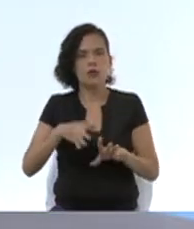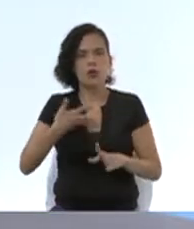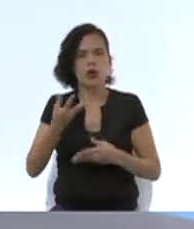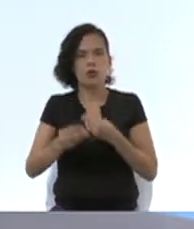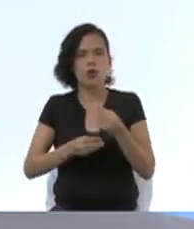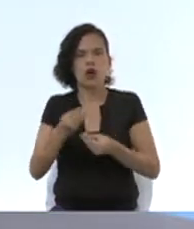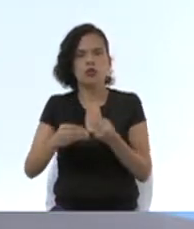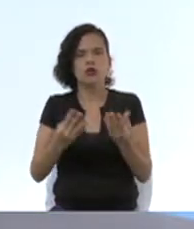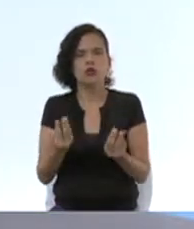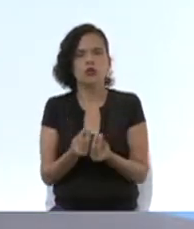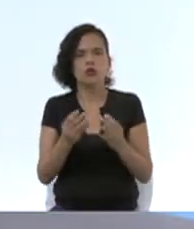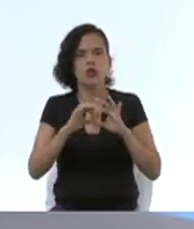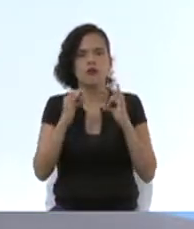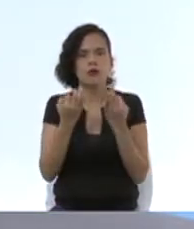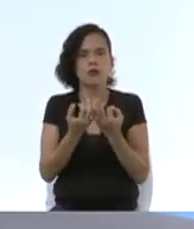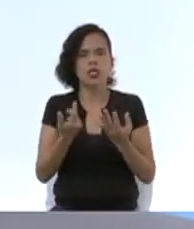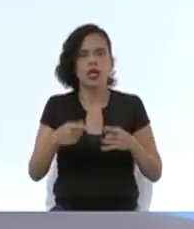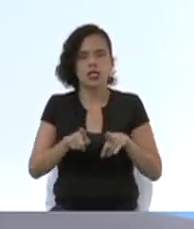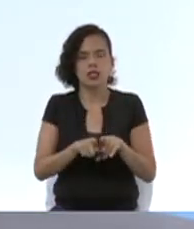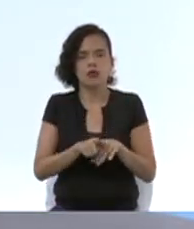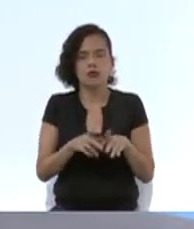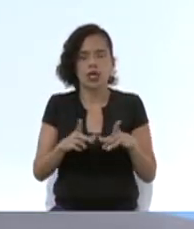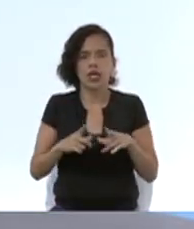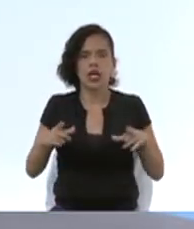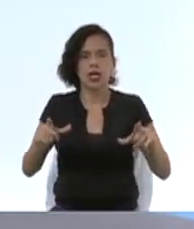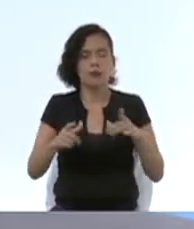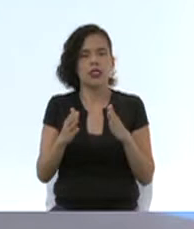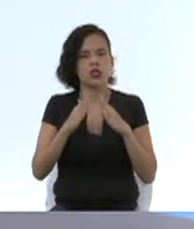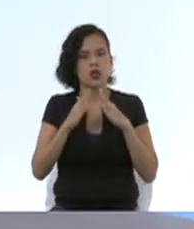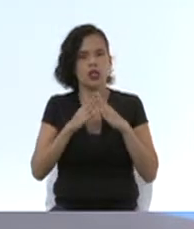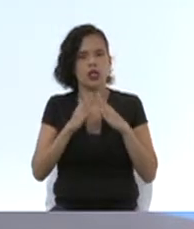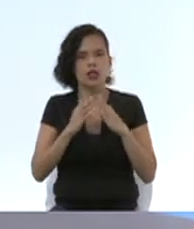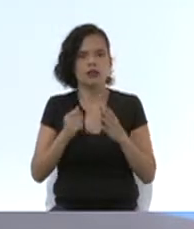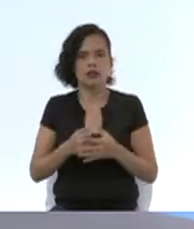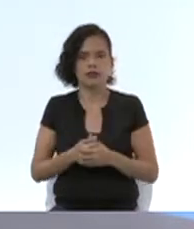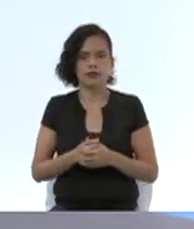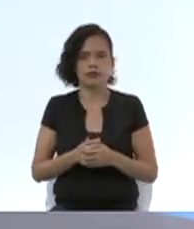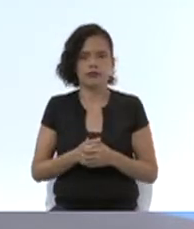elaborar junto a la familia y también en el espacio de casa